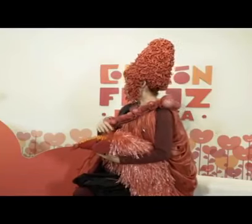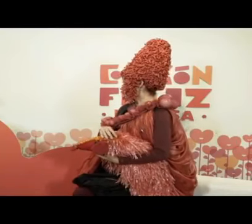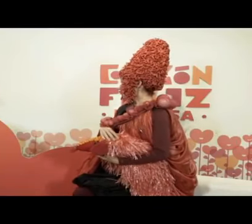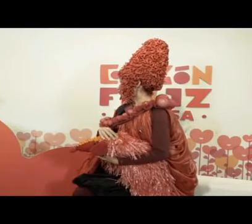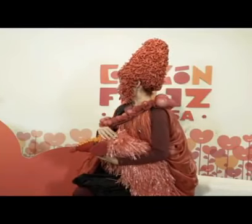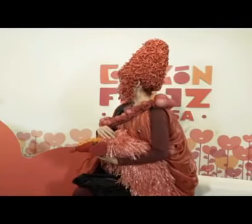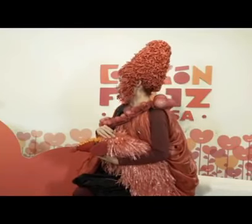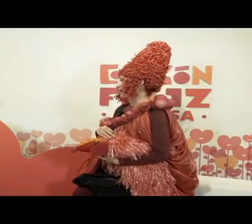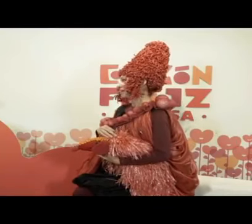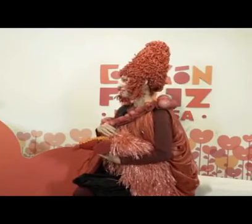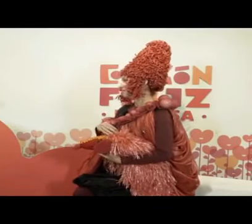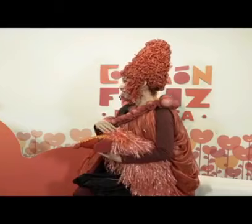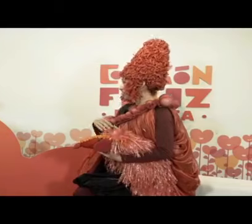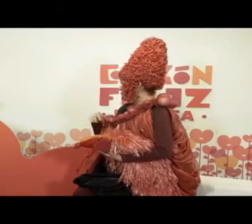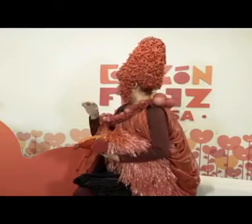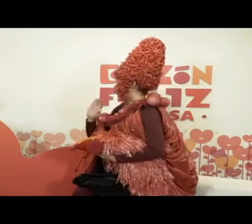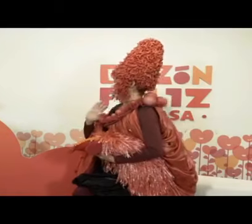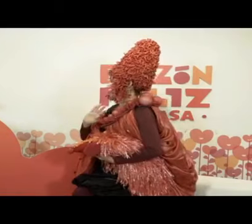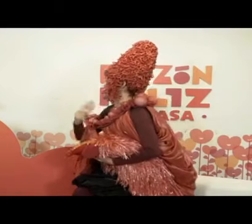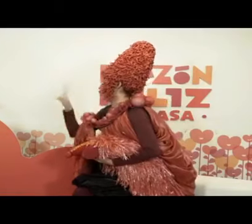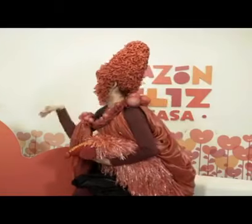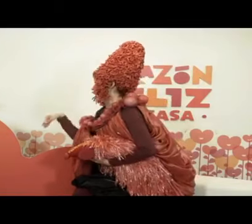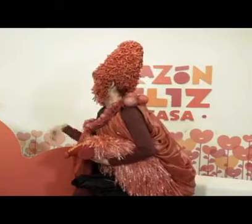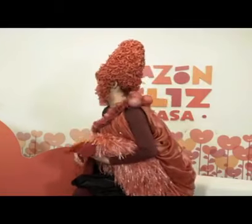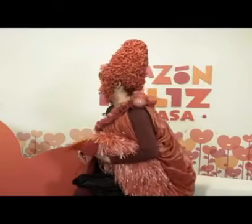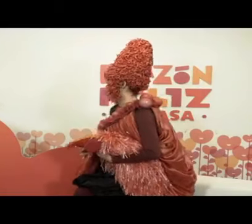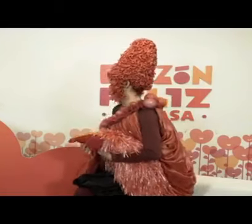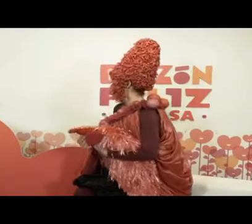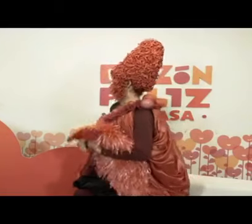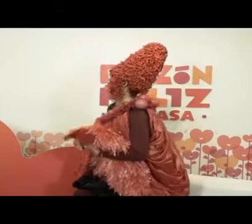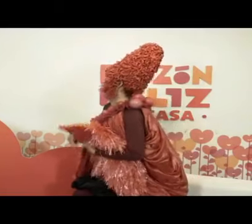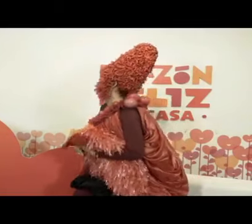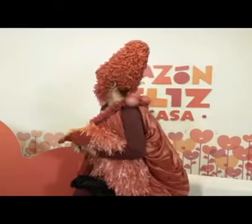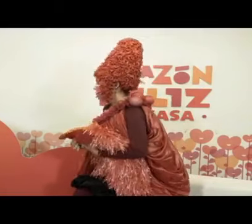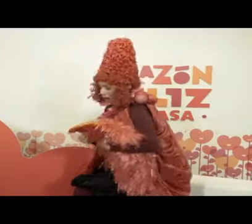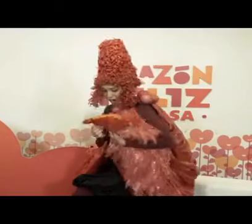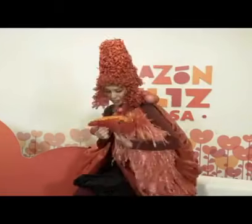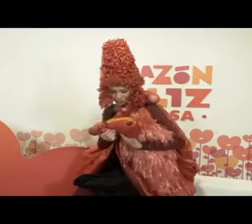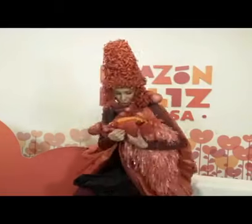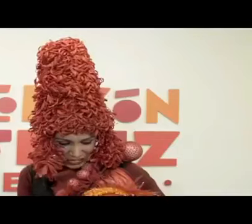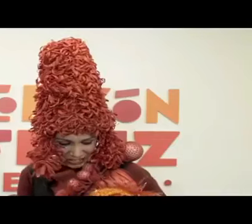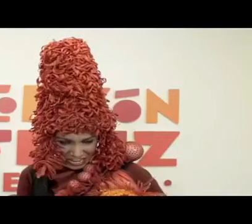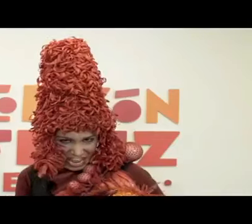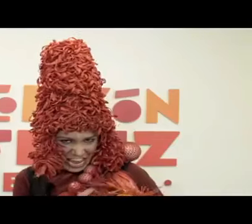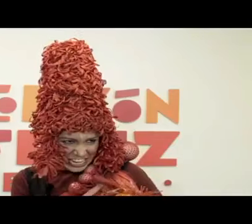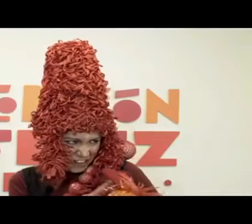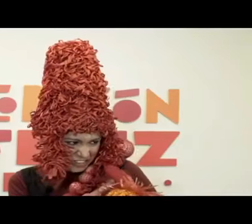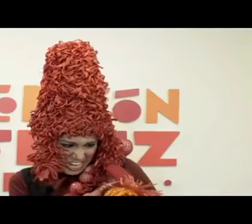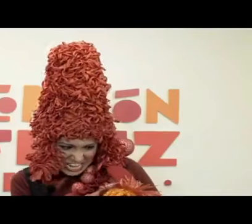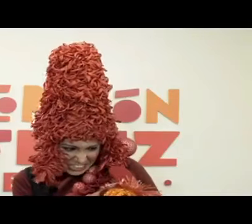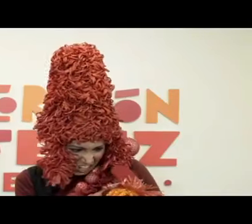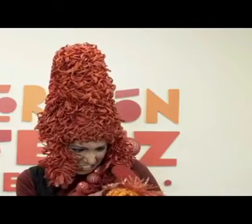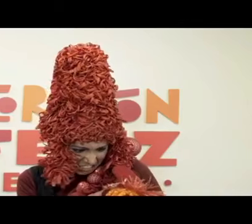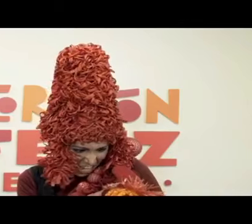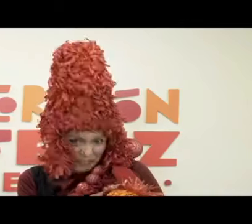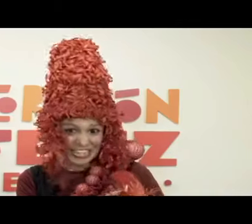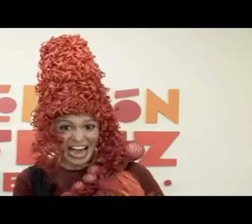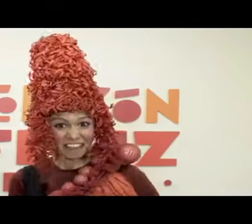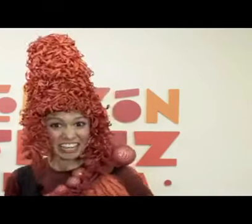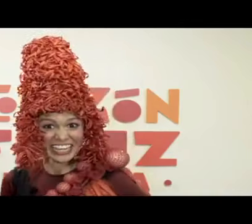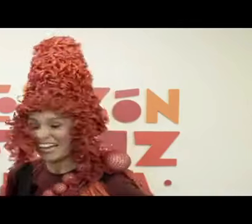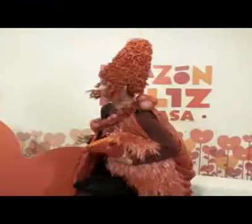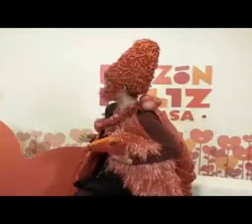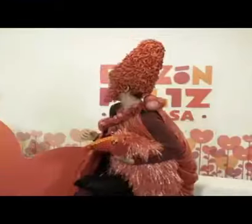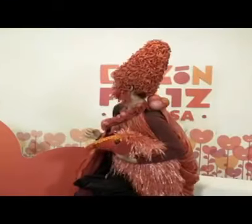para apoyarlo. Ay, tiene toda la razón. Ay, Toby, qué viejita tan